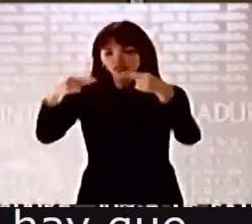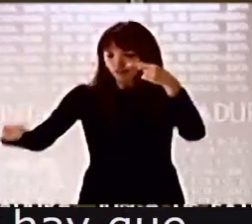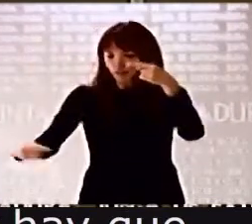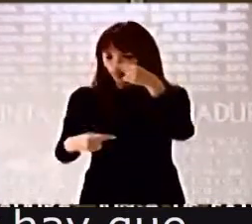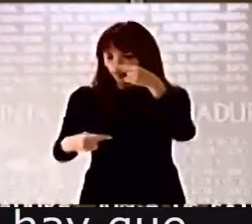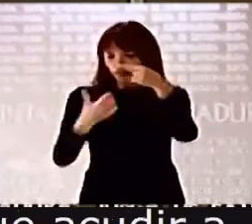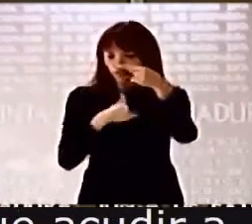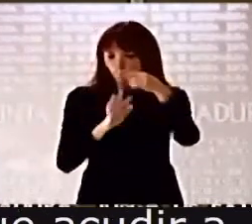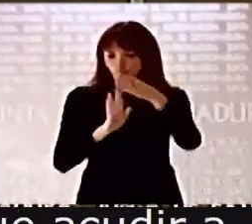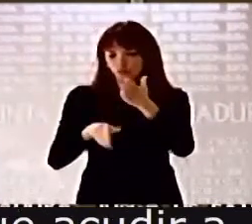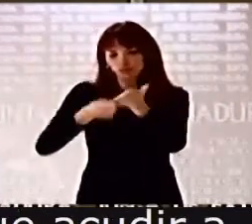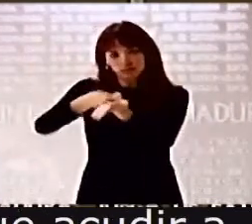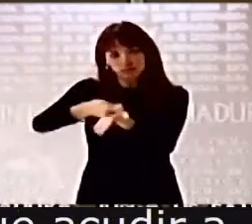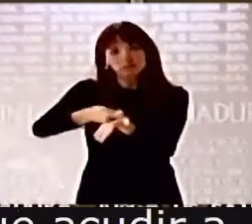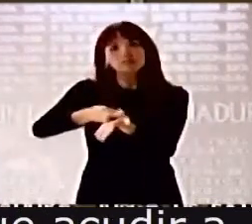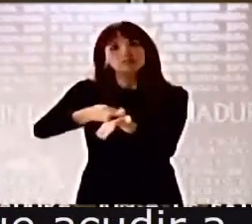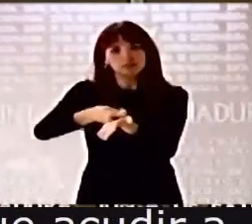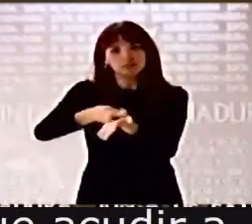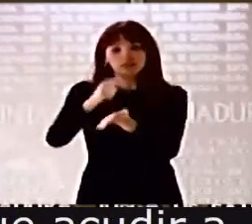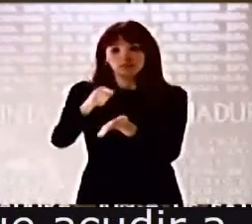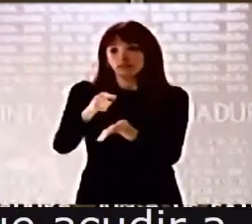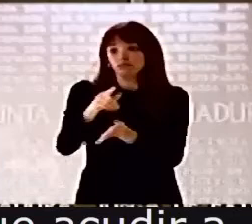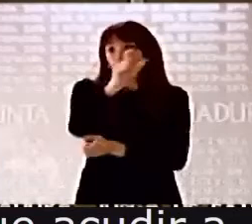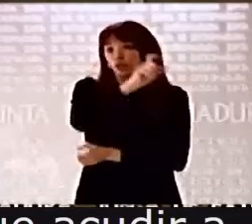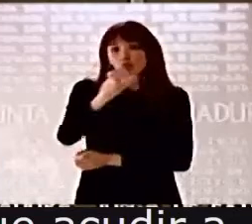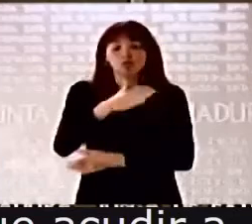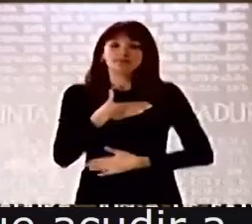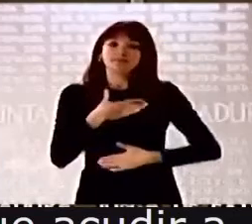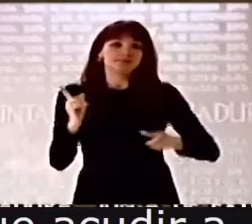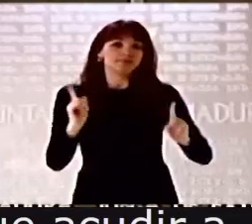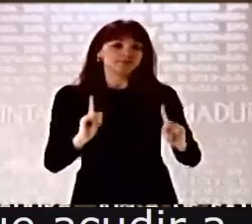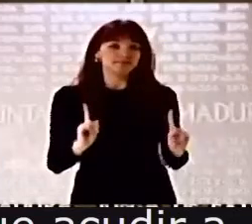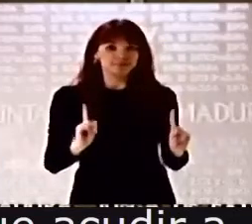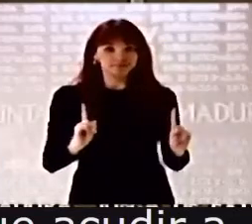sanidad. Y esto es algo que nadie desea ni nadie quiere, ¿no?